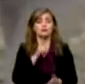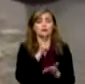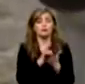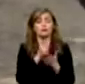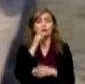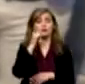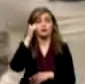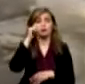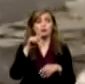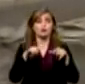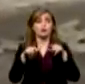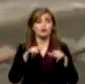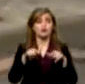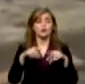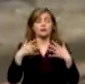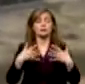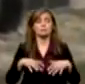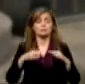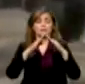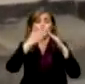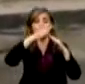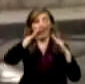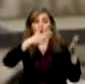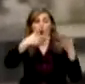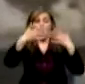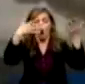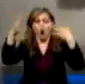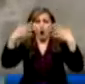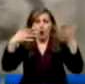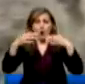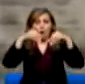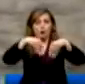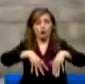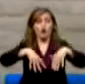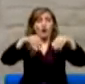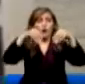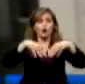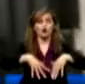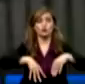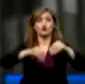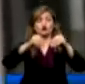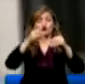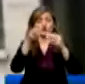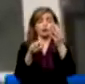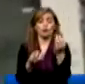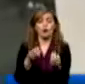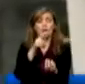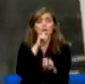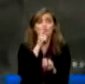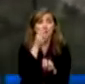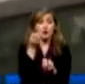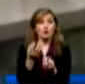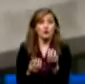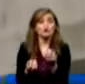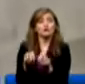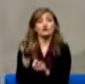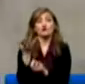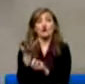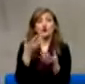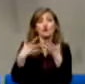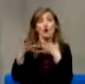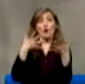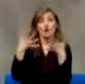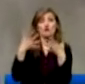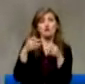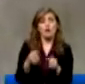ocurrió este fenómeno natural conocido como un vendaval que incluye lluvias, granizo y vientos que sobrepasan los 50